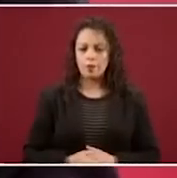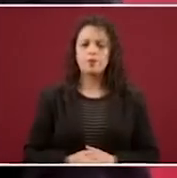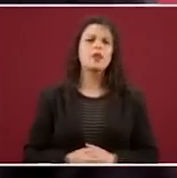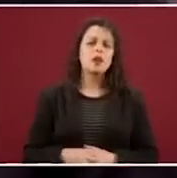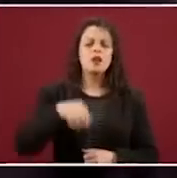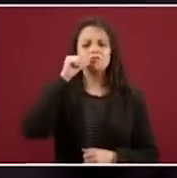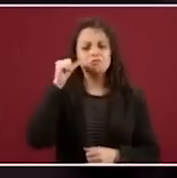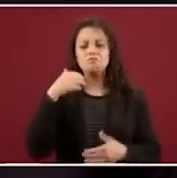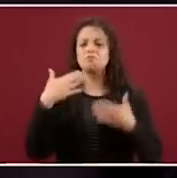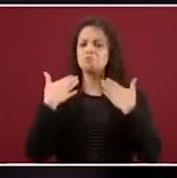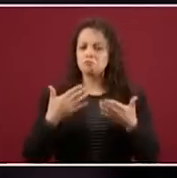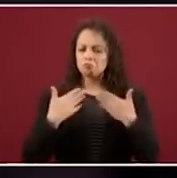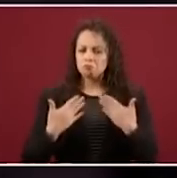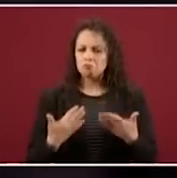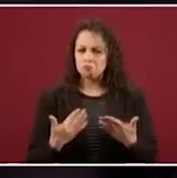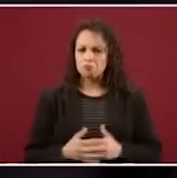encuentro,